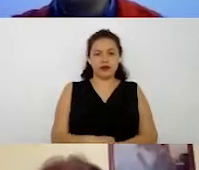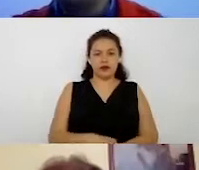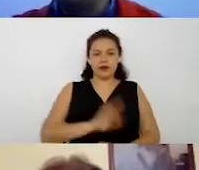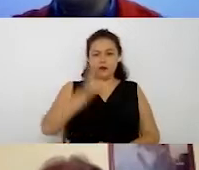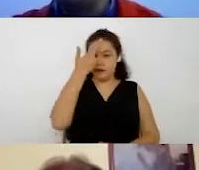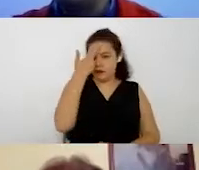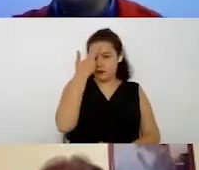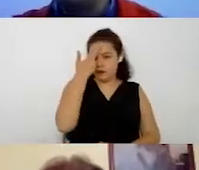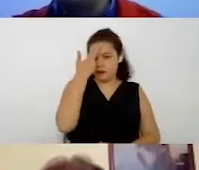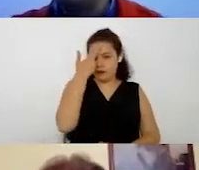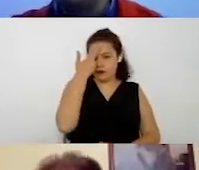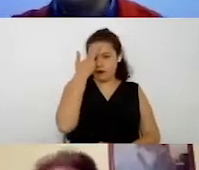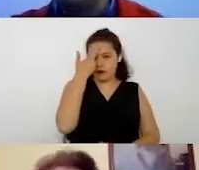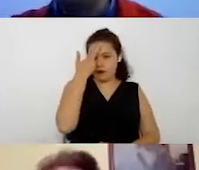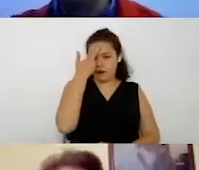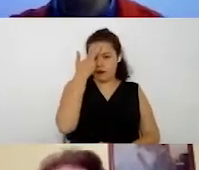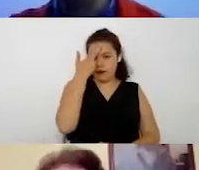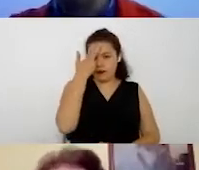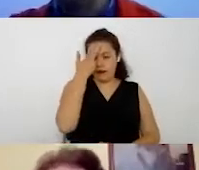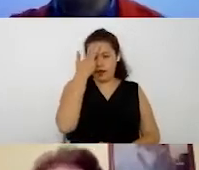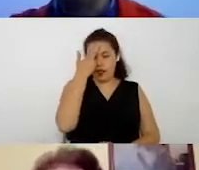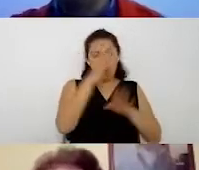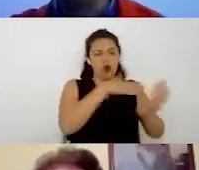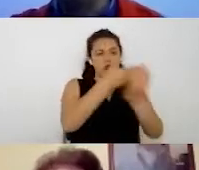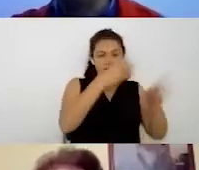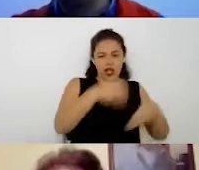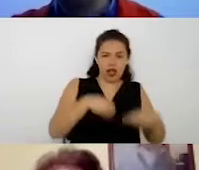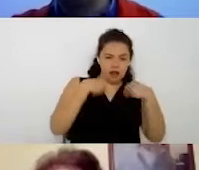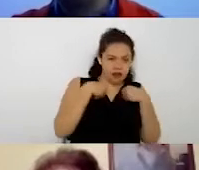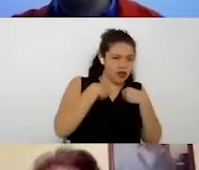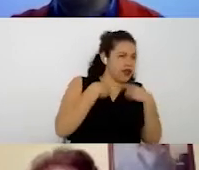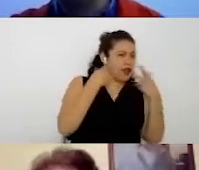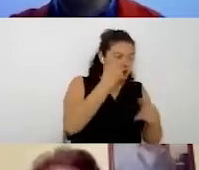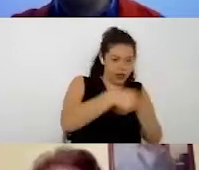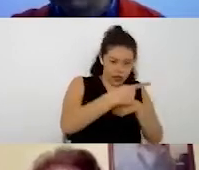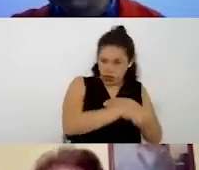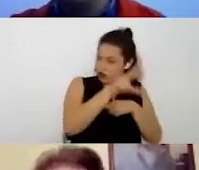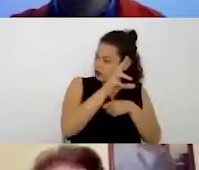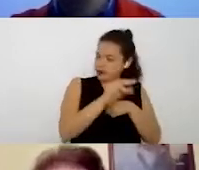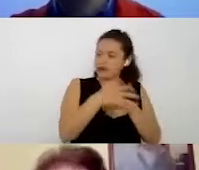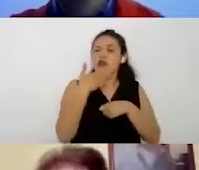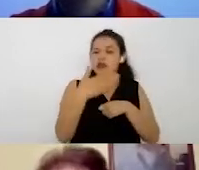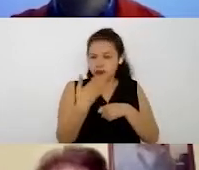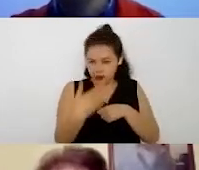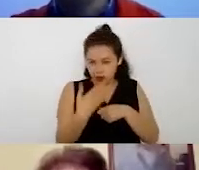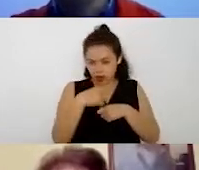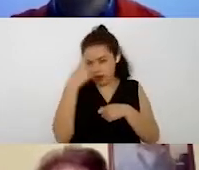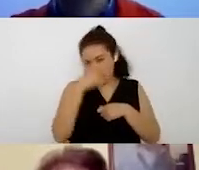¿Recordarán? Que no atenta contra la vida. Exactamente, no está en riesgo la vida Muy bien. en la